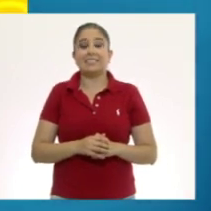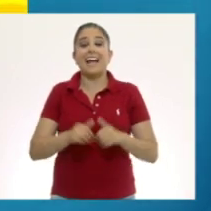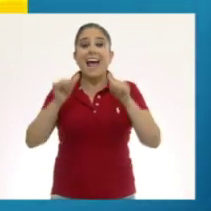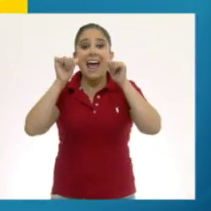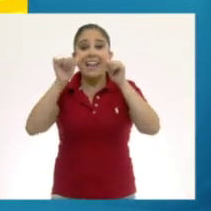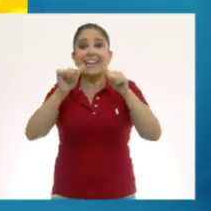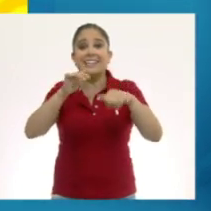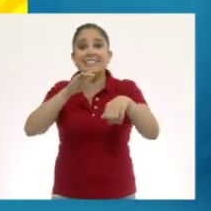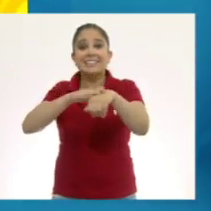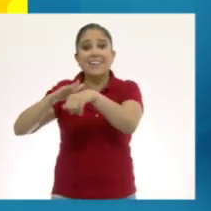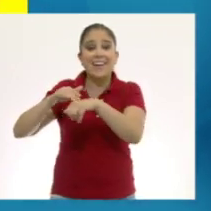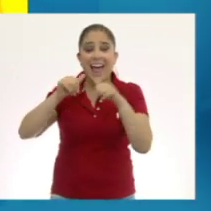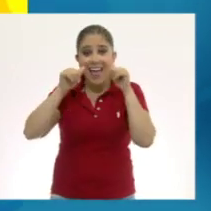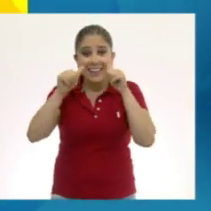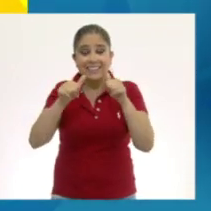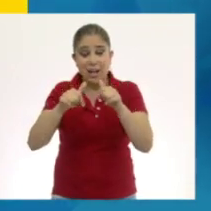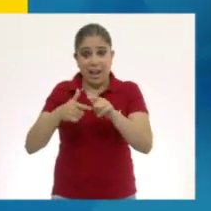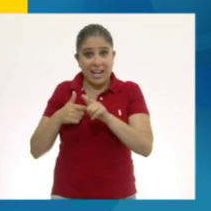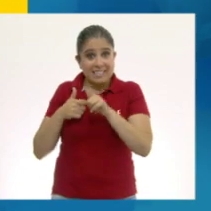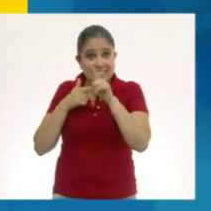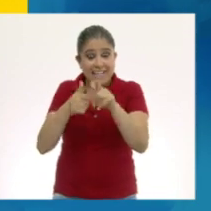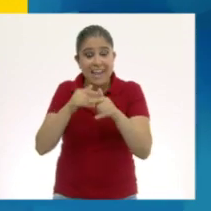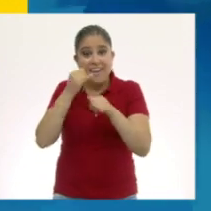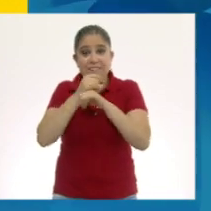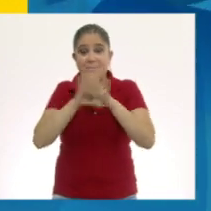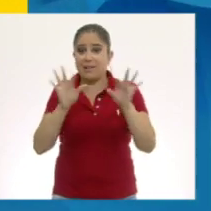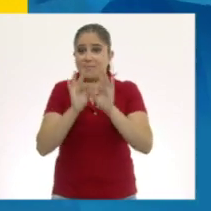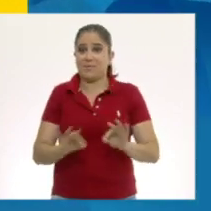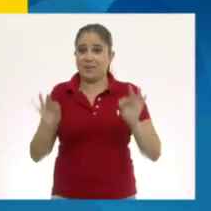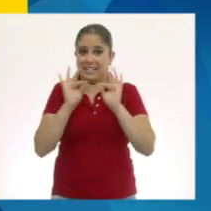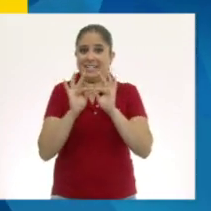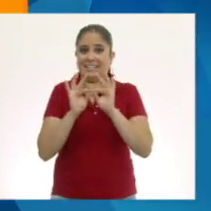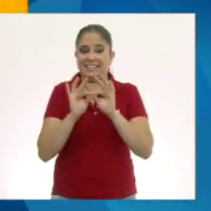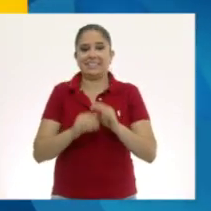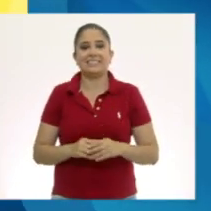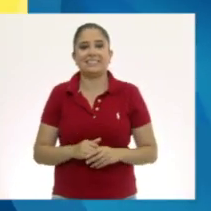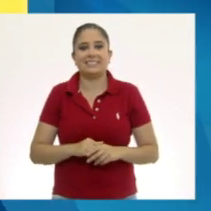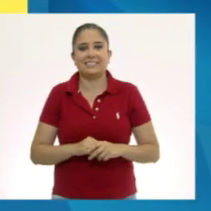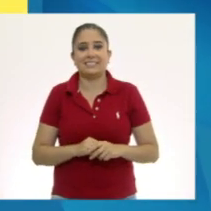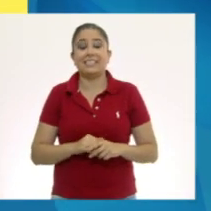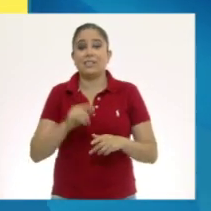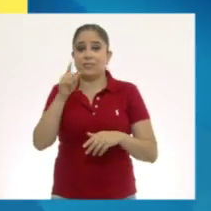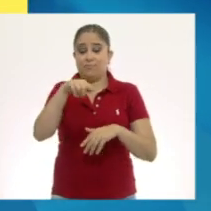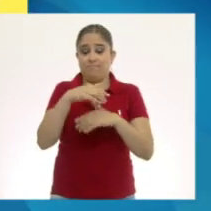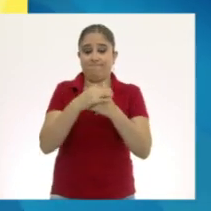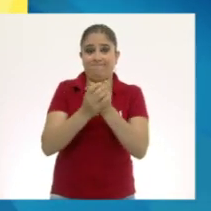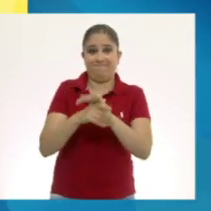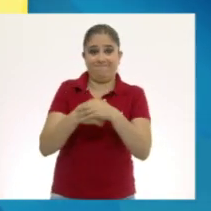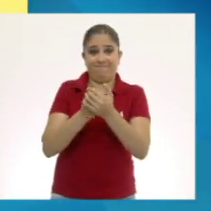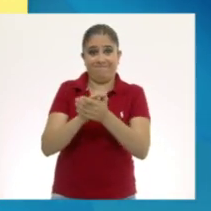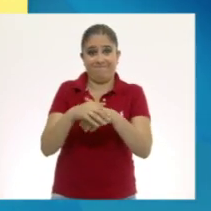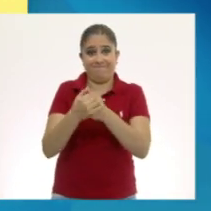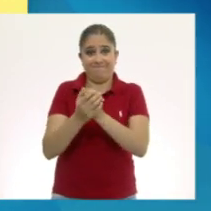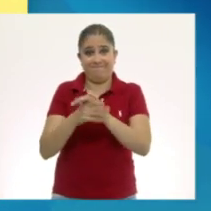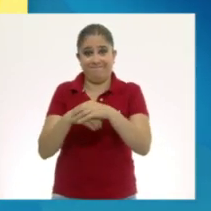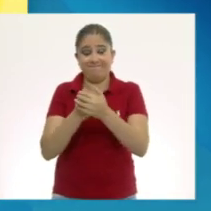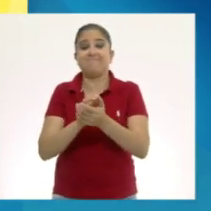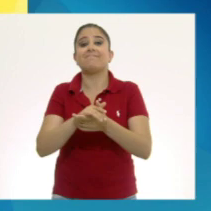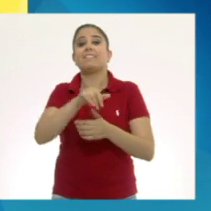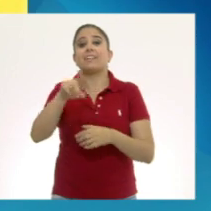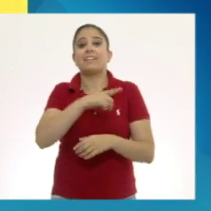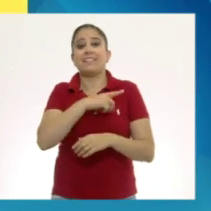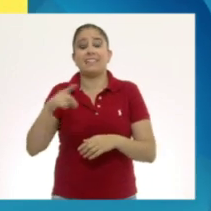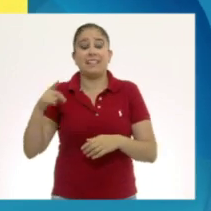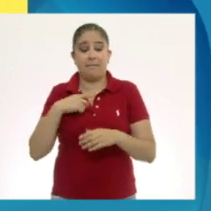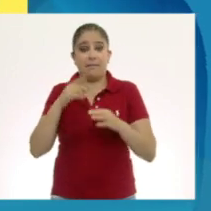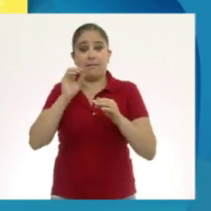¡Atención! ¡Atención! A continuación, información importante. Lavarnos las manos varias veces al día es